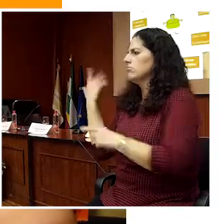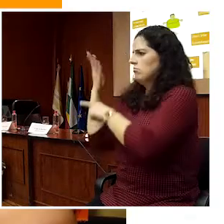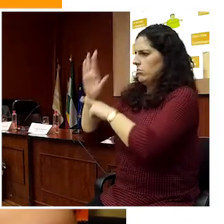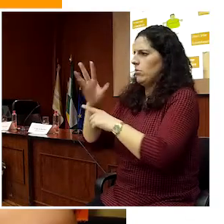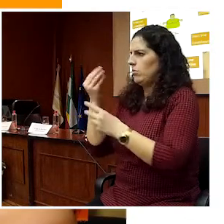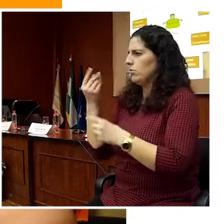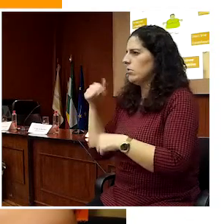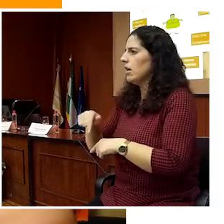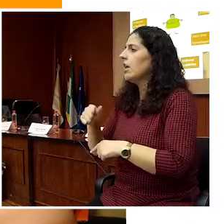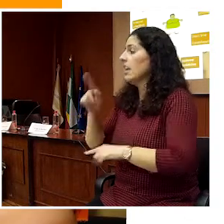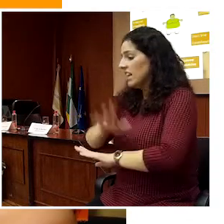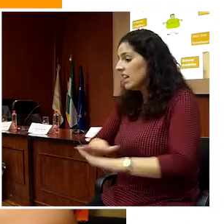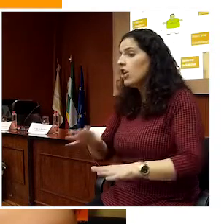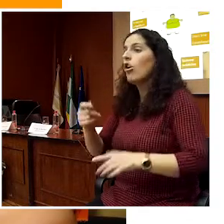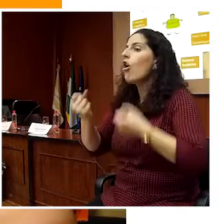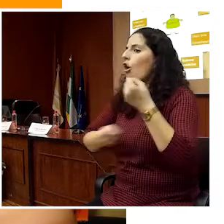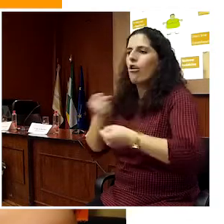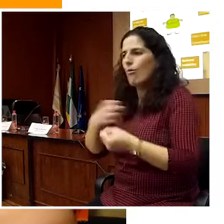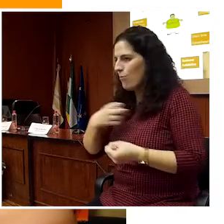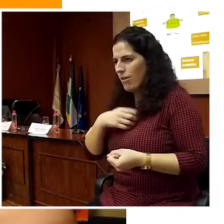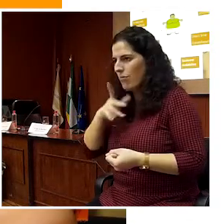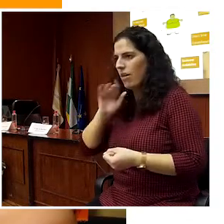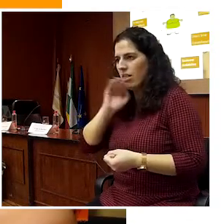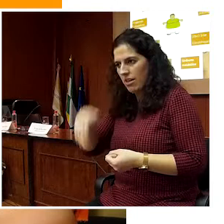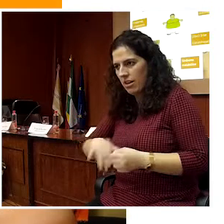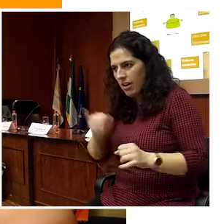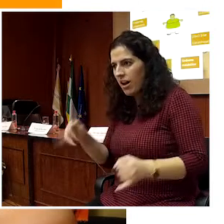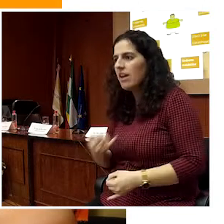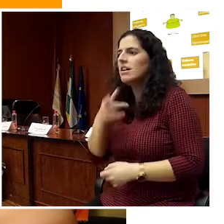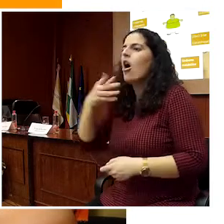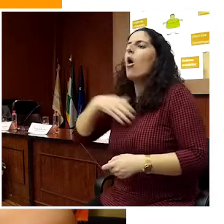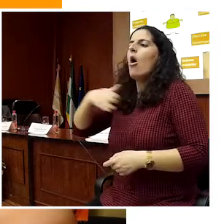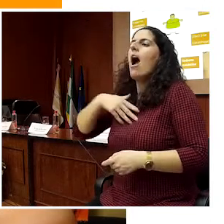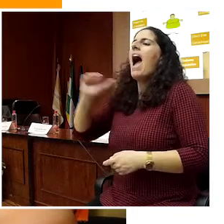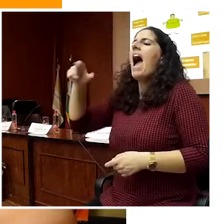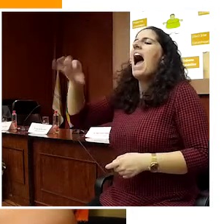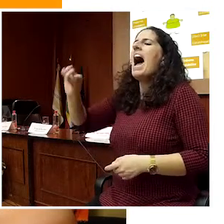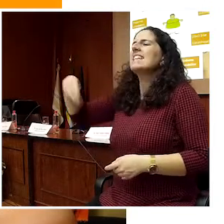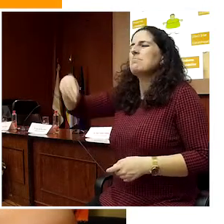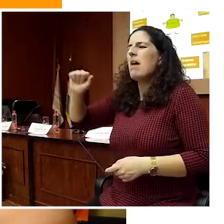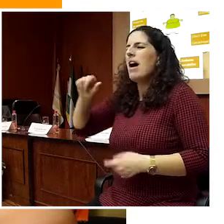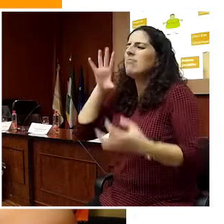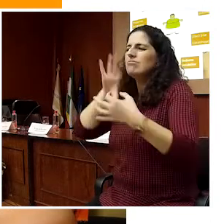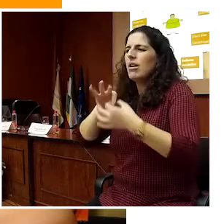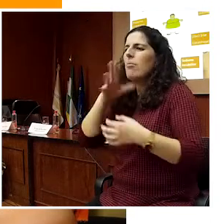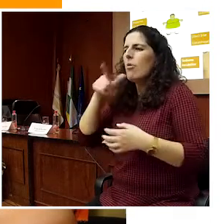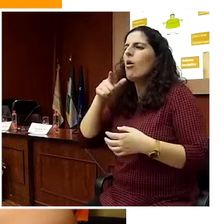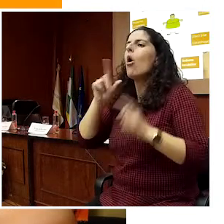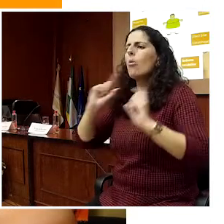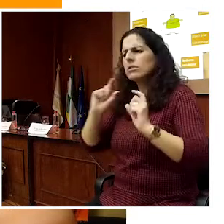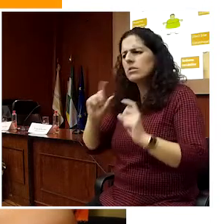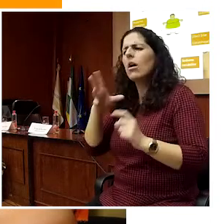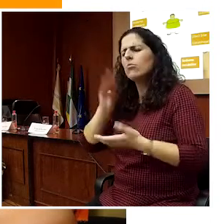aquí. Desde niños que no pueden correr porque tienen asma, y el asma está asociado a la obesidad, no sabemos si antes o